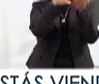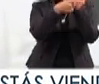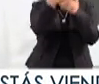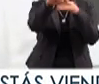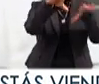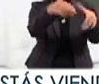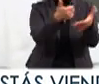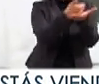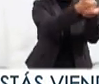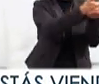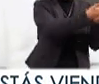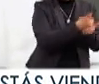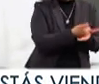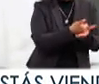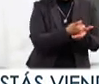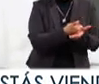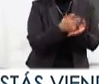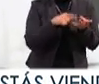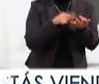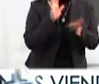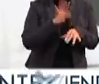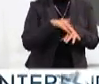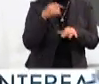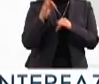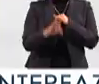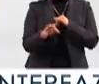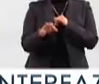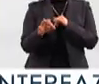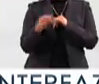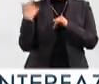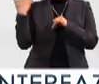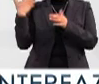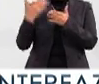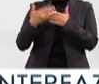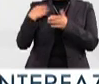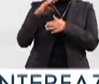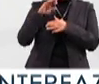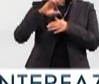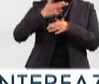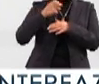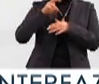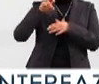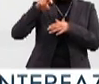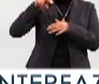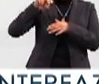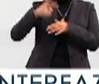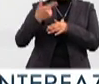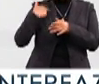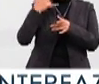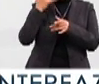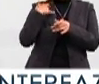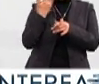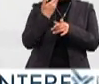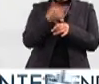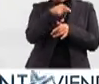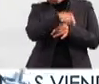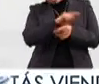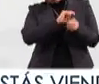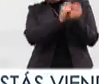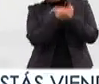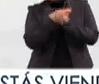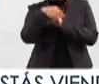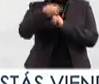favor de tu comunidad y sobre todo en últimos en últimos tiempos la beca Chibling privilegia mucho los esfuerzos de